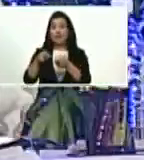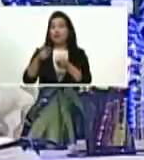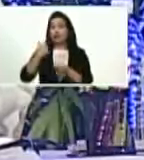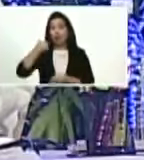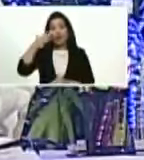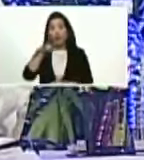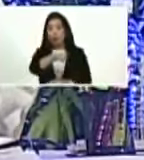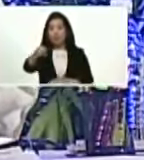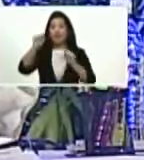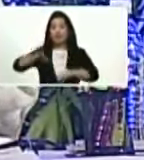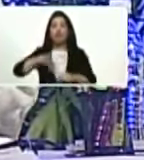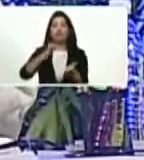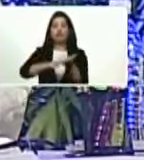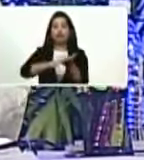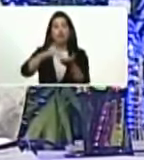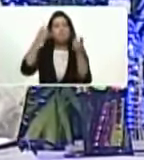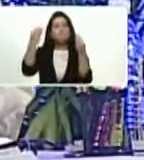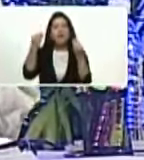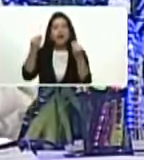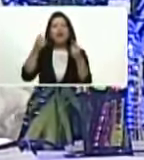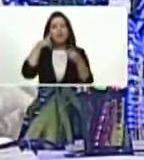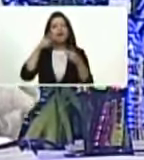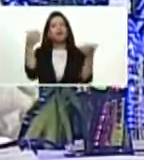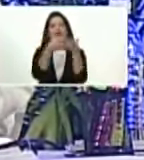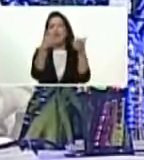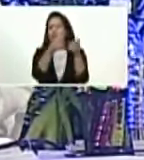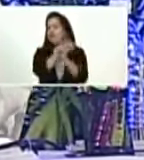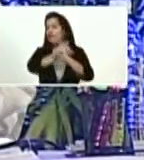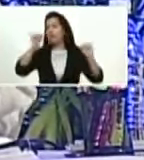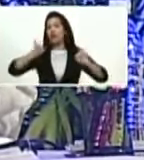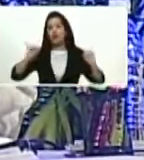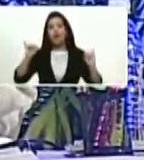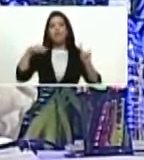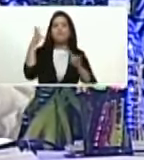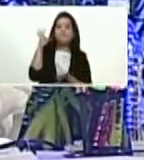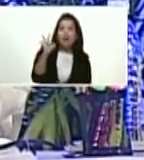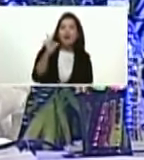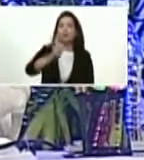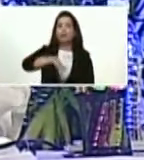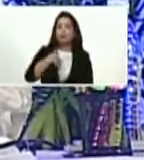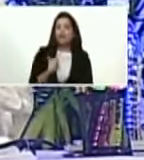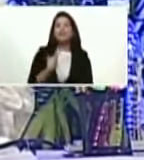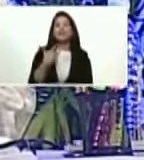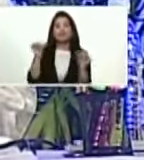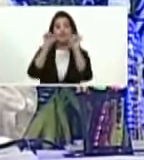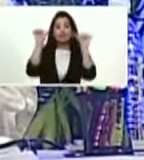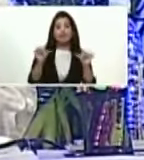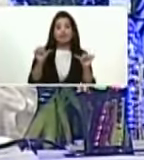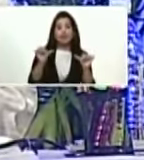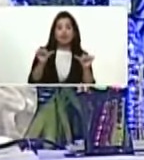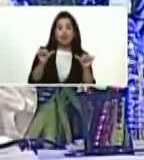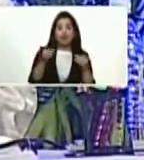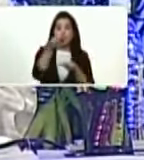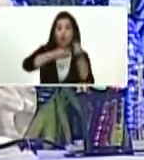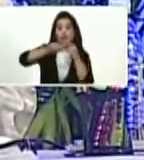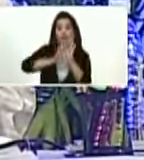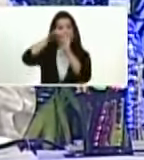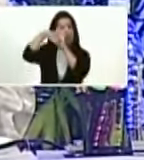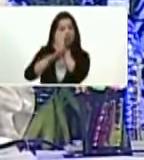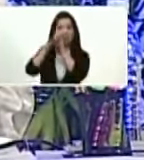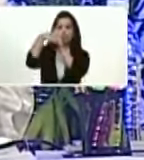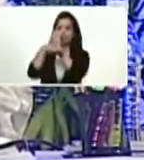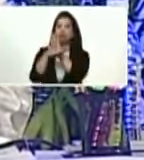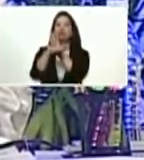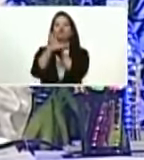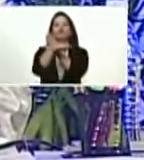liberarse de la guerra económica y para lograr normalizar, estabilizar la economía y ponerla en el carril del